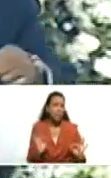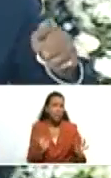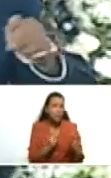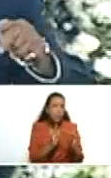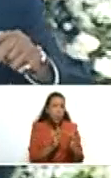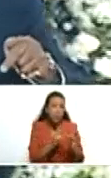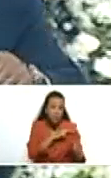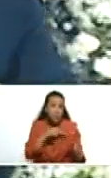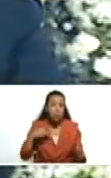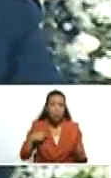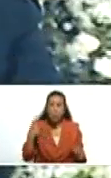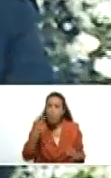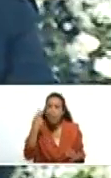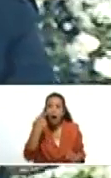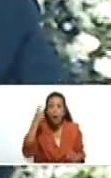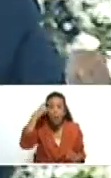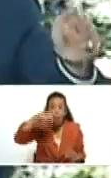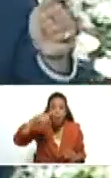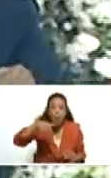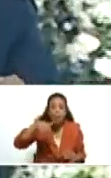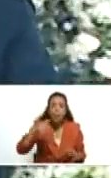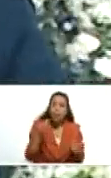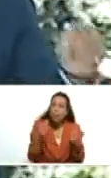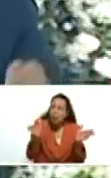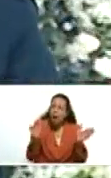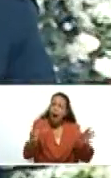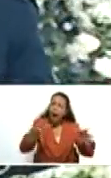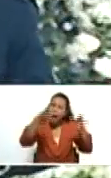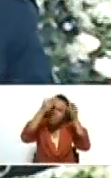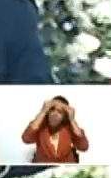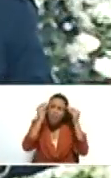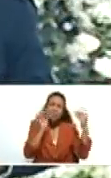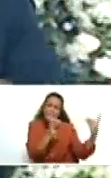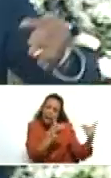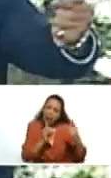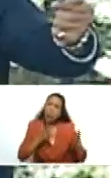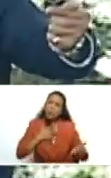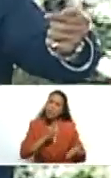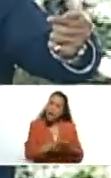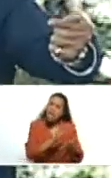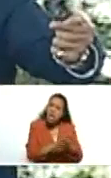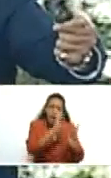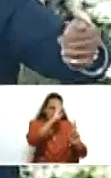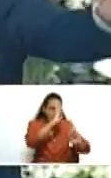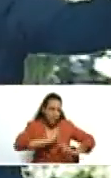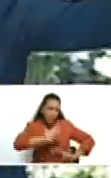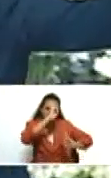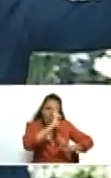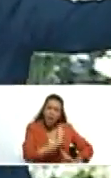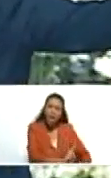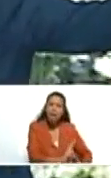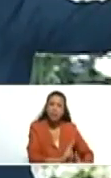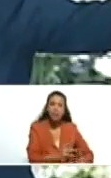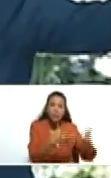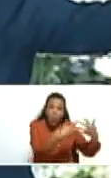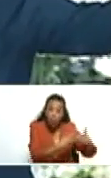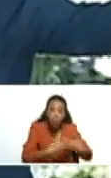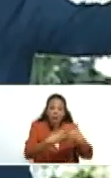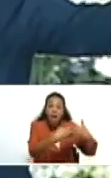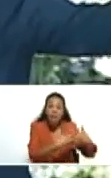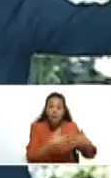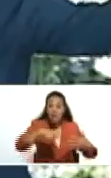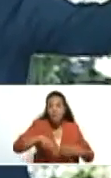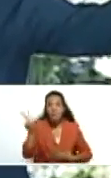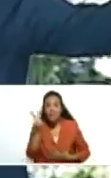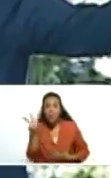Esto que nosotros buscamos hoy, caminos de entendimiento, de diálogo, de respeto mutuo entre los Estados Unidos de